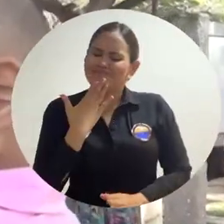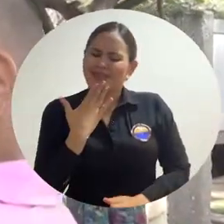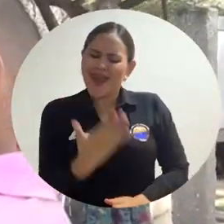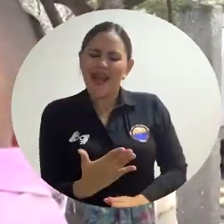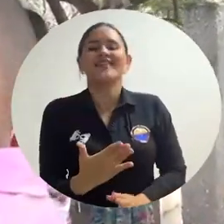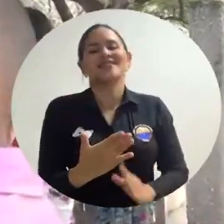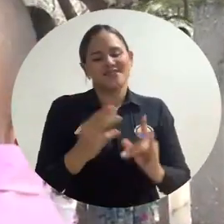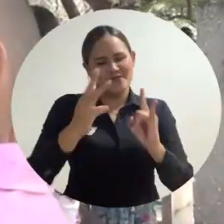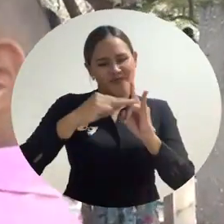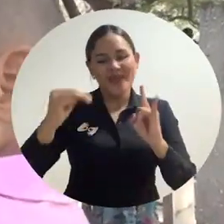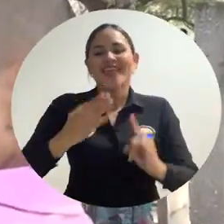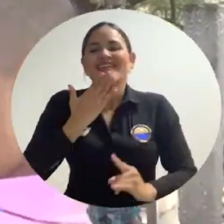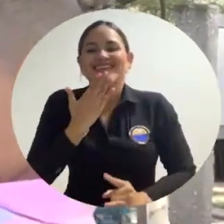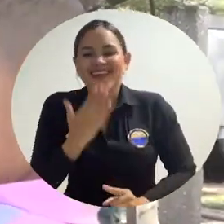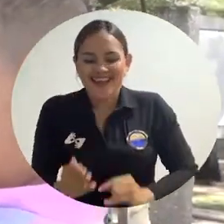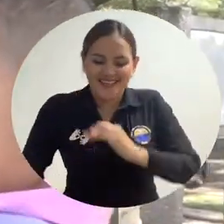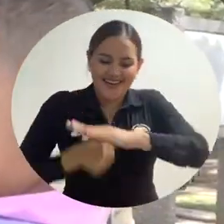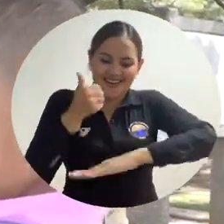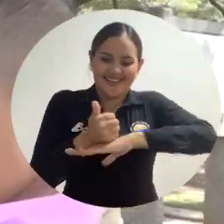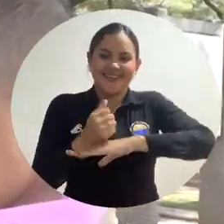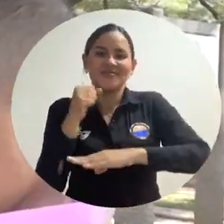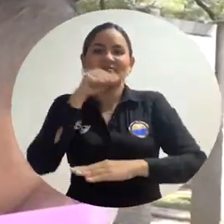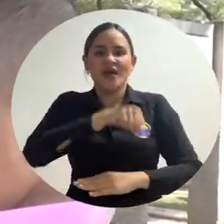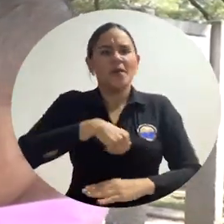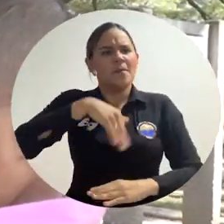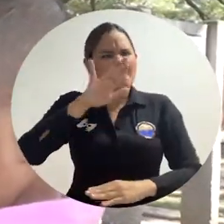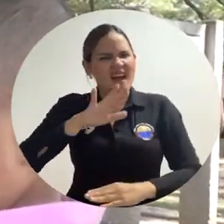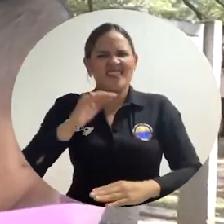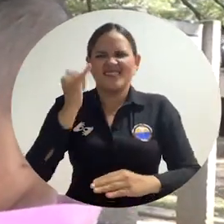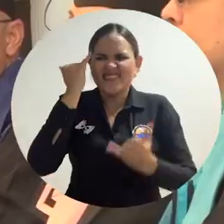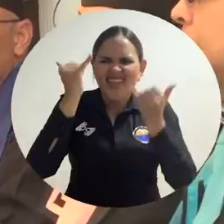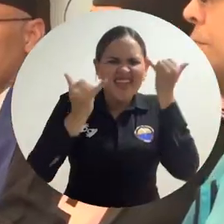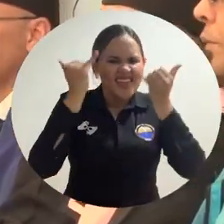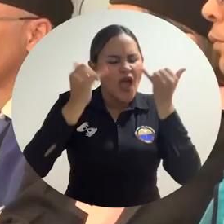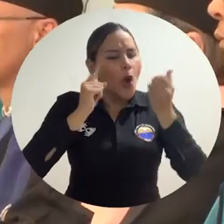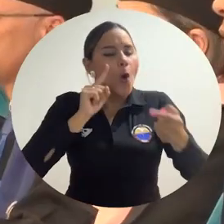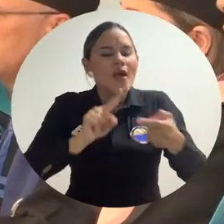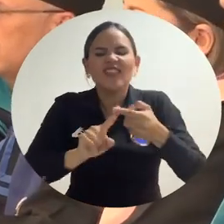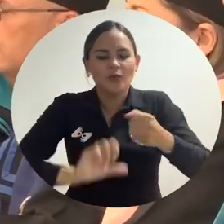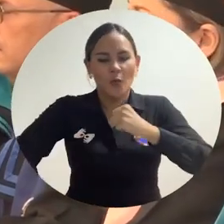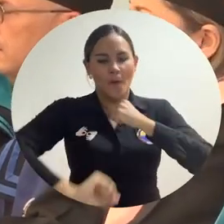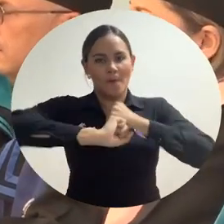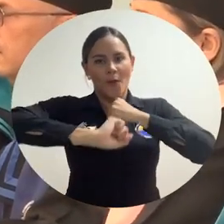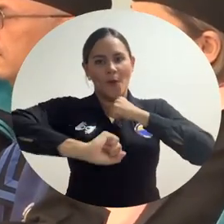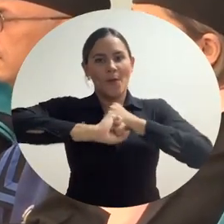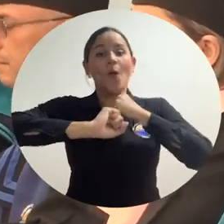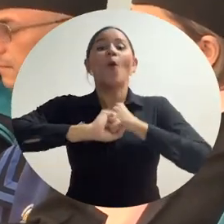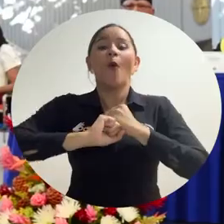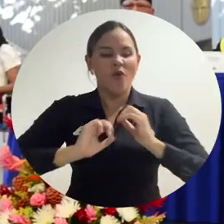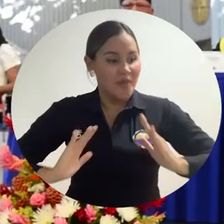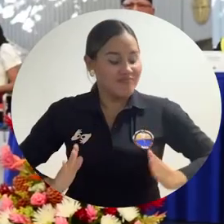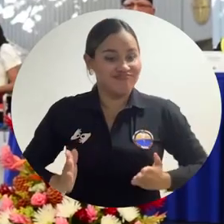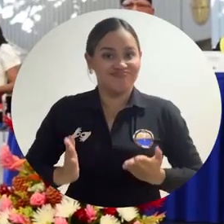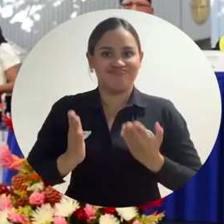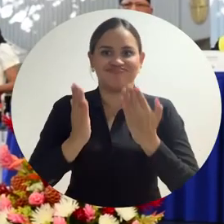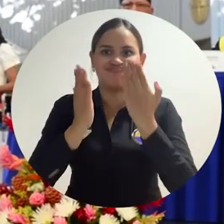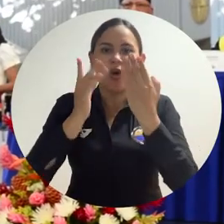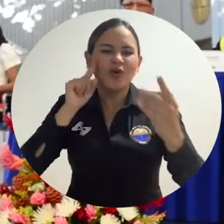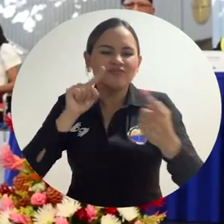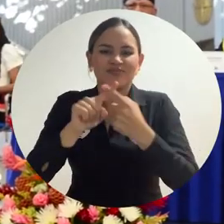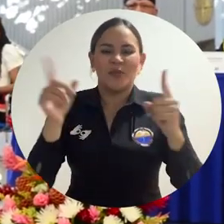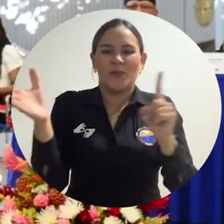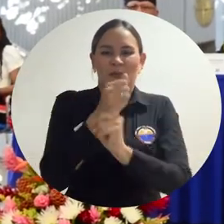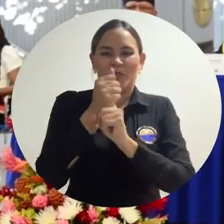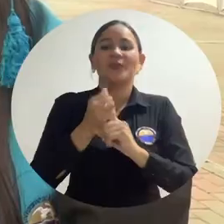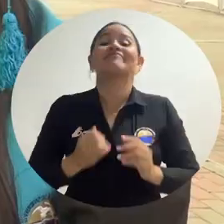rector Pablo Vera Salazar por cada una de las obras que ha realizado en nuestra institución, las cuales sirven de apoyo para salir adelante, para lograr nuestros